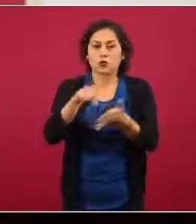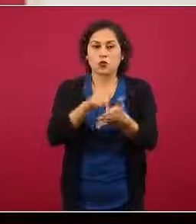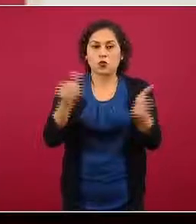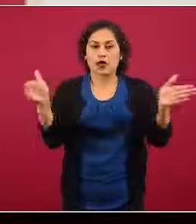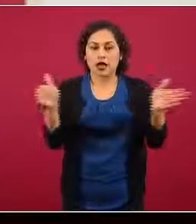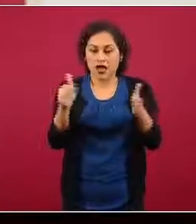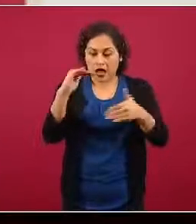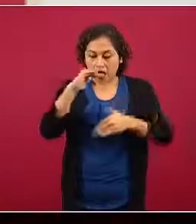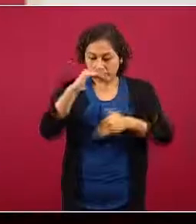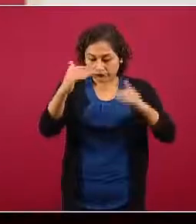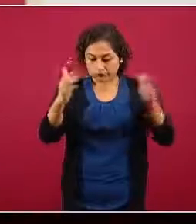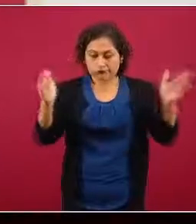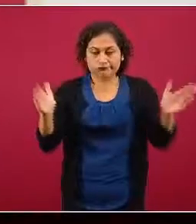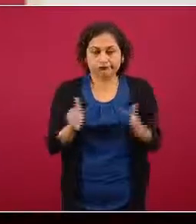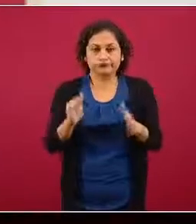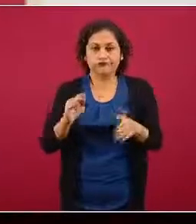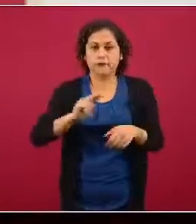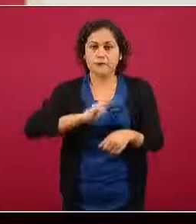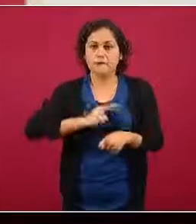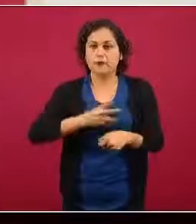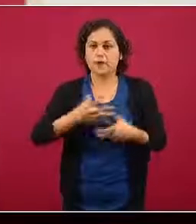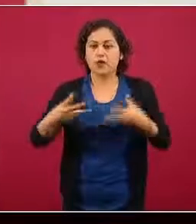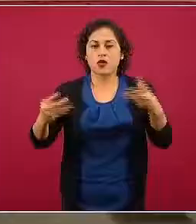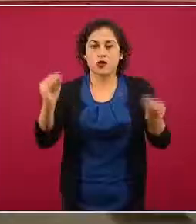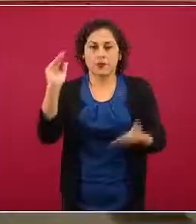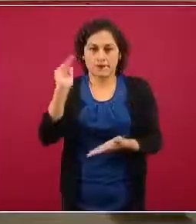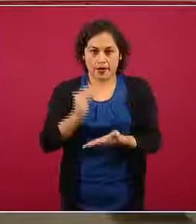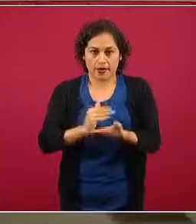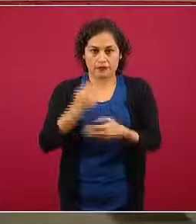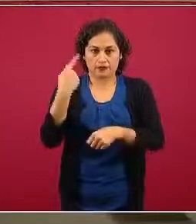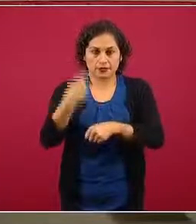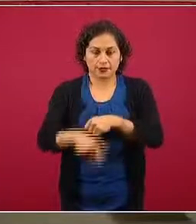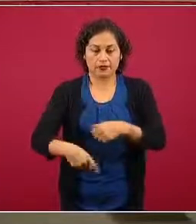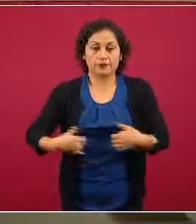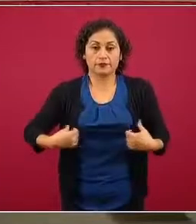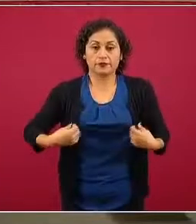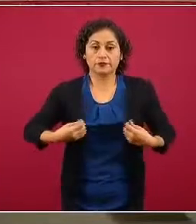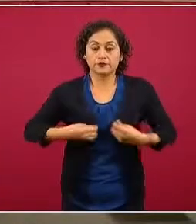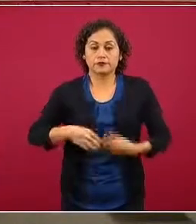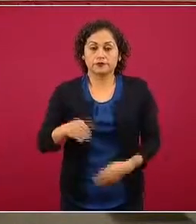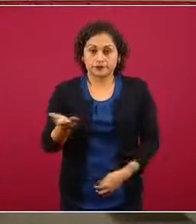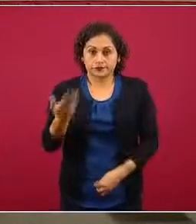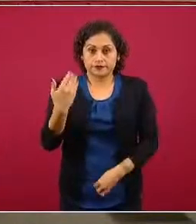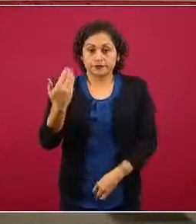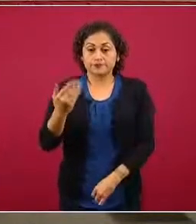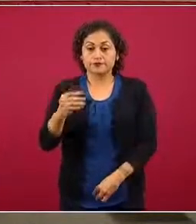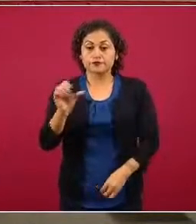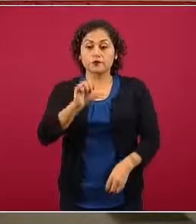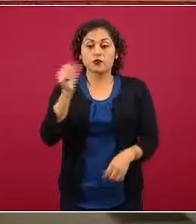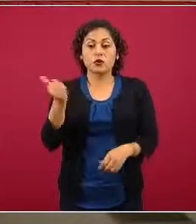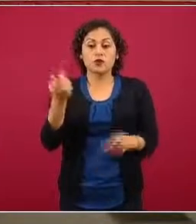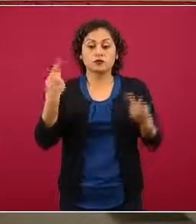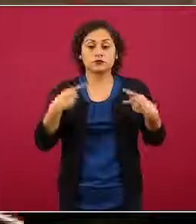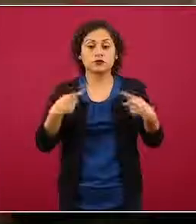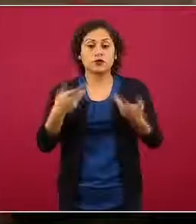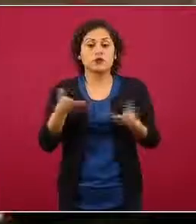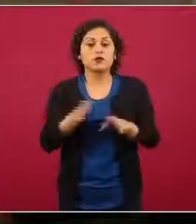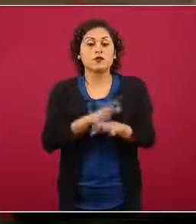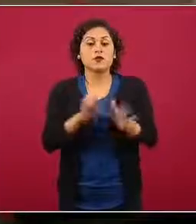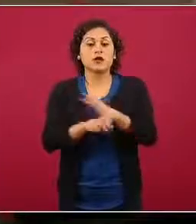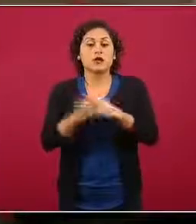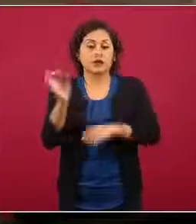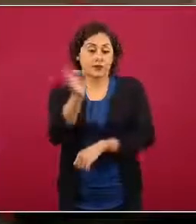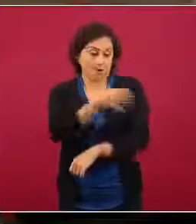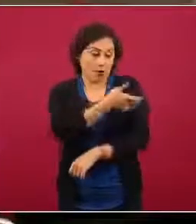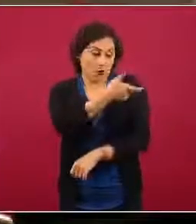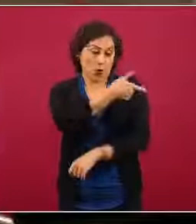víctimas del virus SARS-CoV-2. Otra pregunta, Adelante, cambiando Arturo. en orden de ideas. La aprobación de la vacuna de